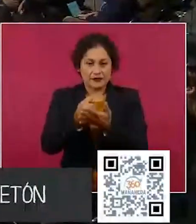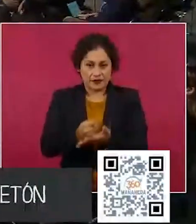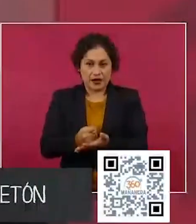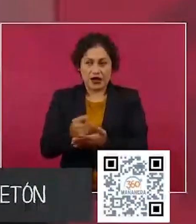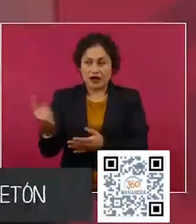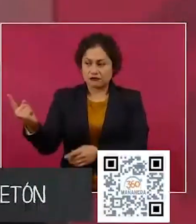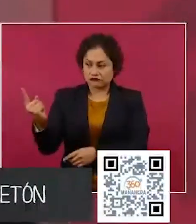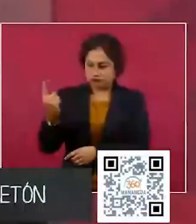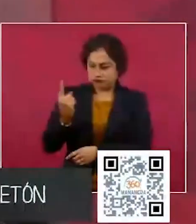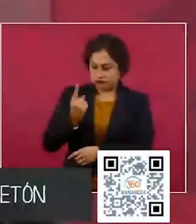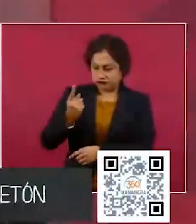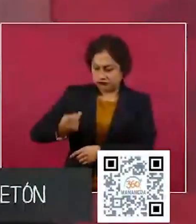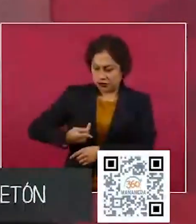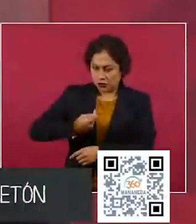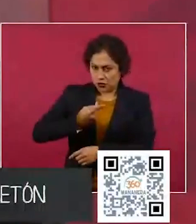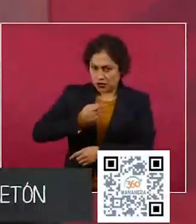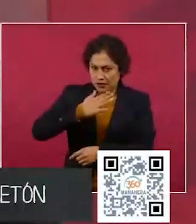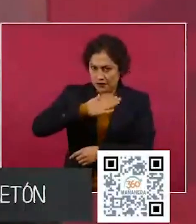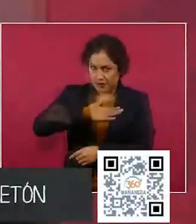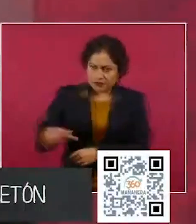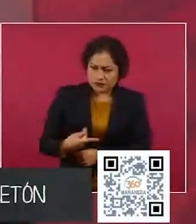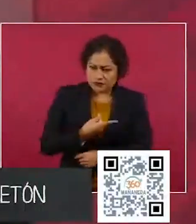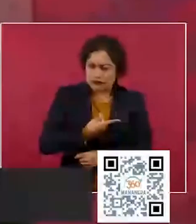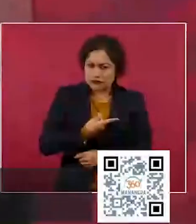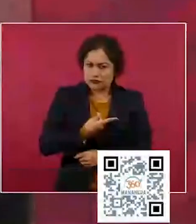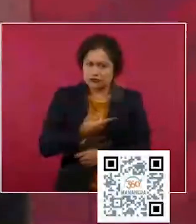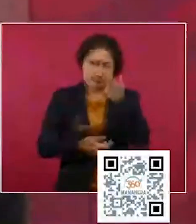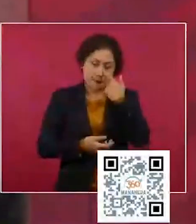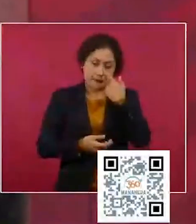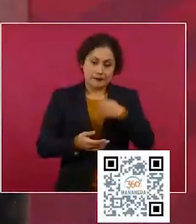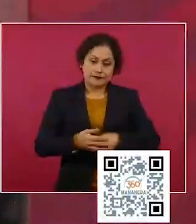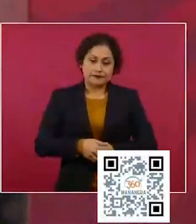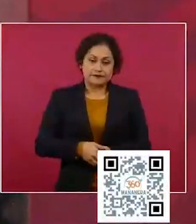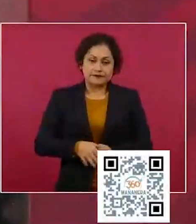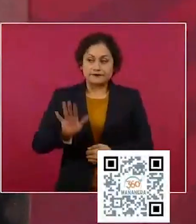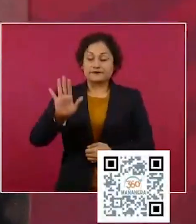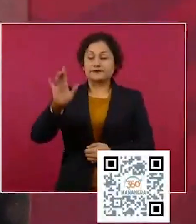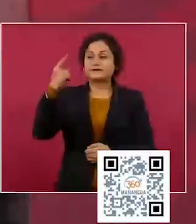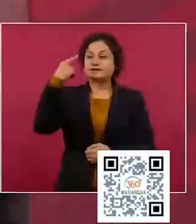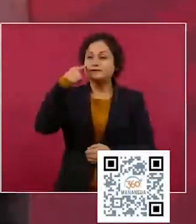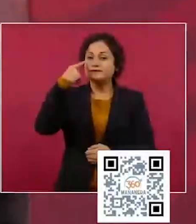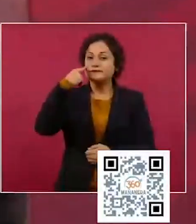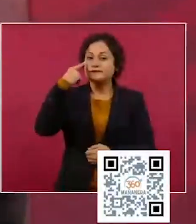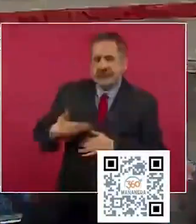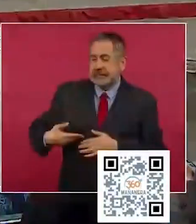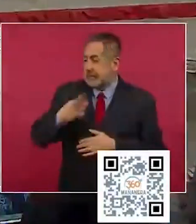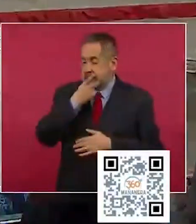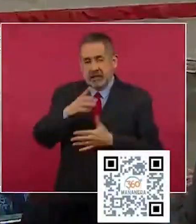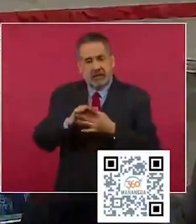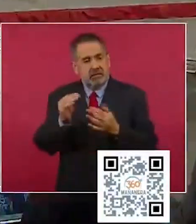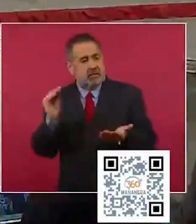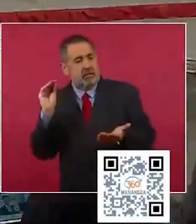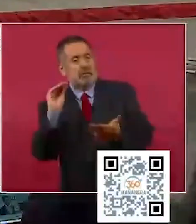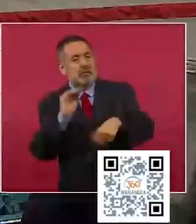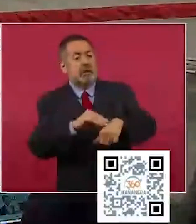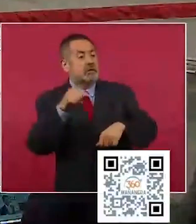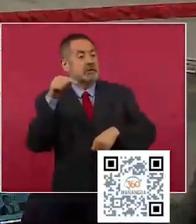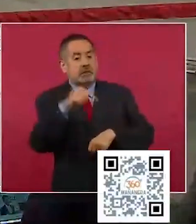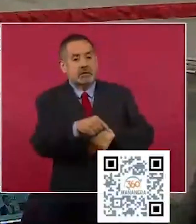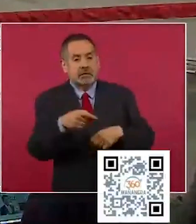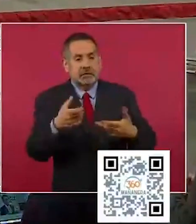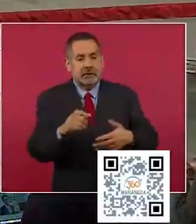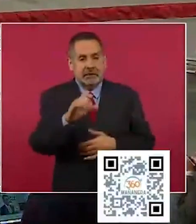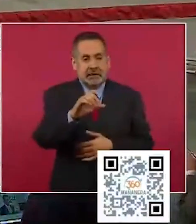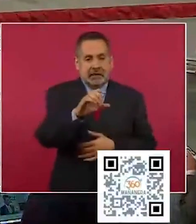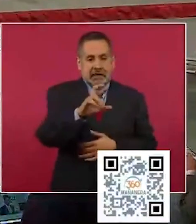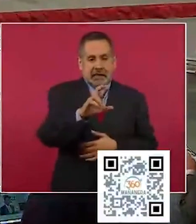pedirme mi punto de vista sobre dónde establecerlo, le dije Tlapa. Le vamos a llamar el